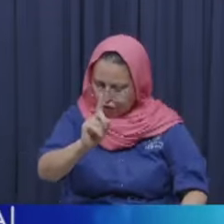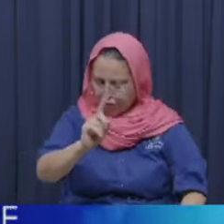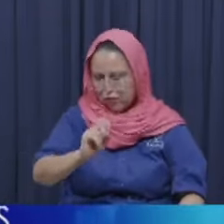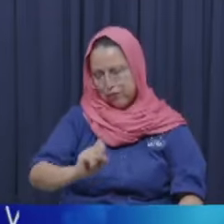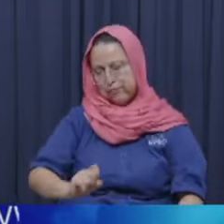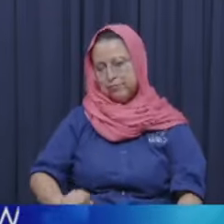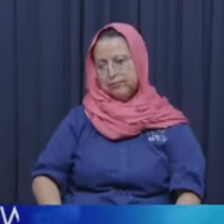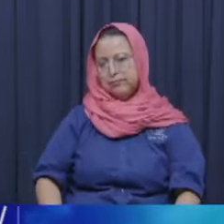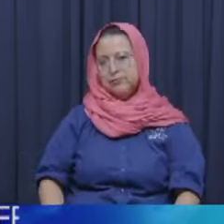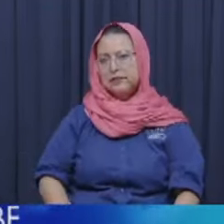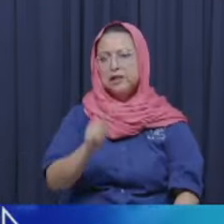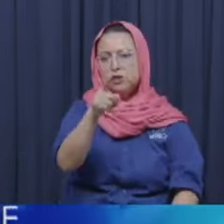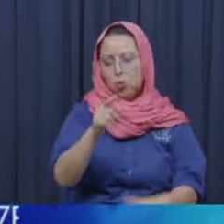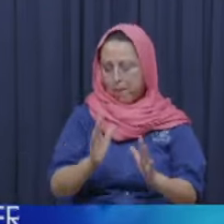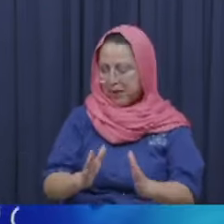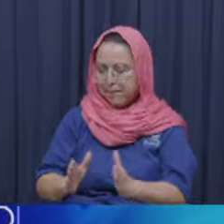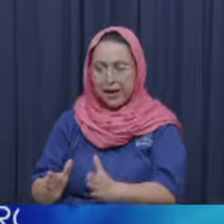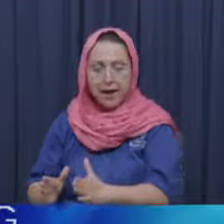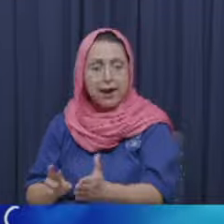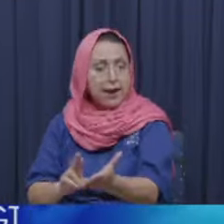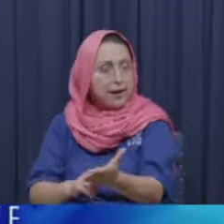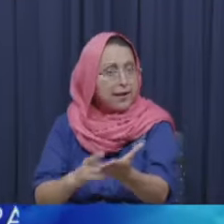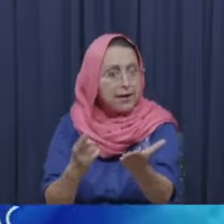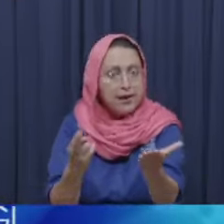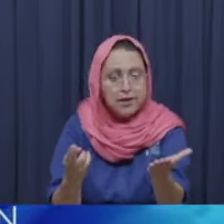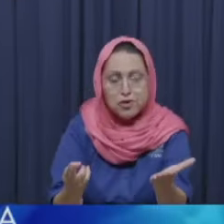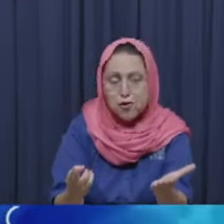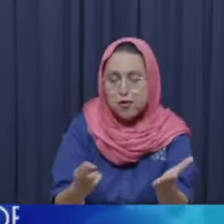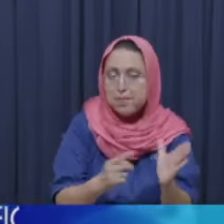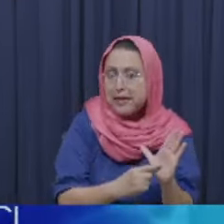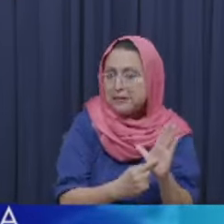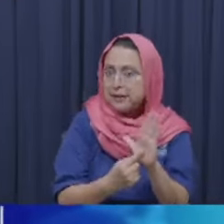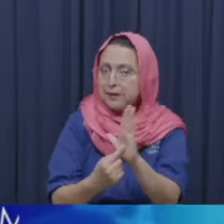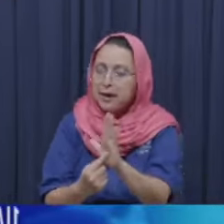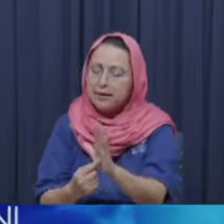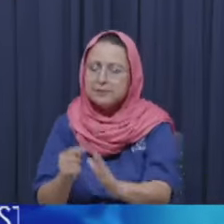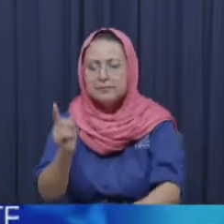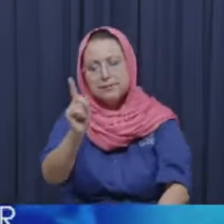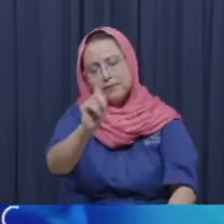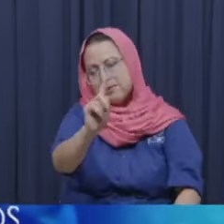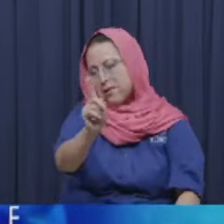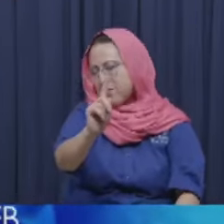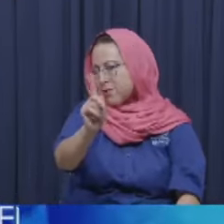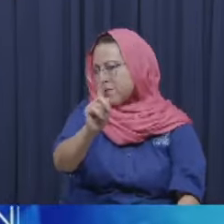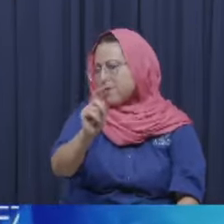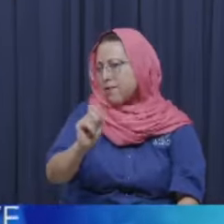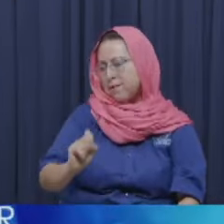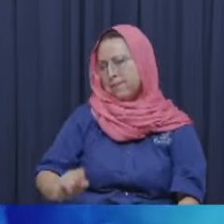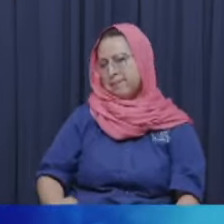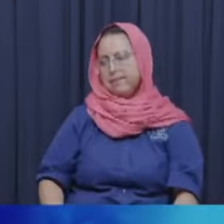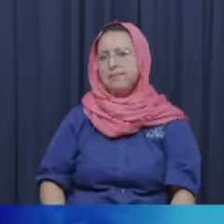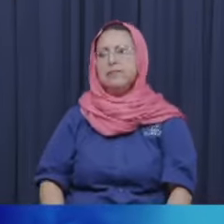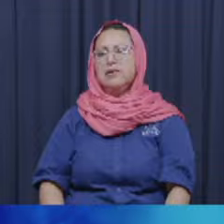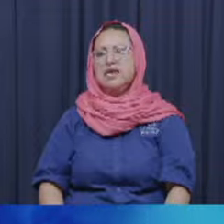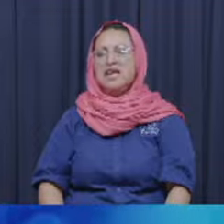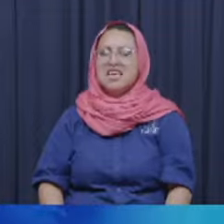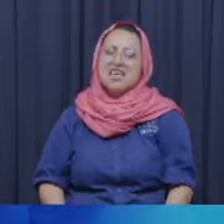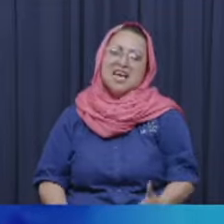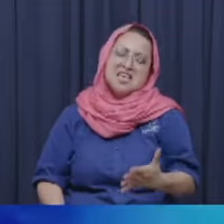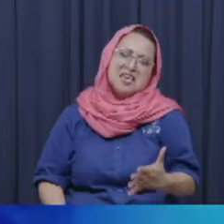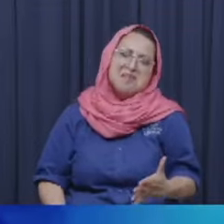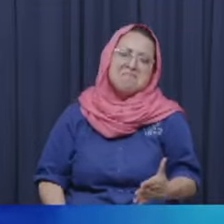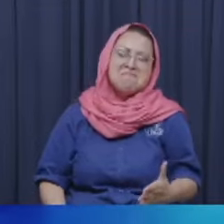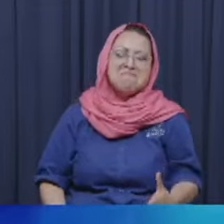No es un juego. No es una religión que yo vengo aquí al templo y aquí medio me comporto,